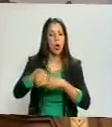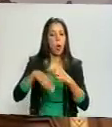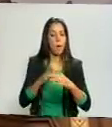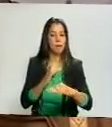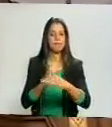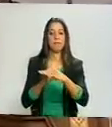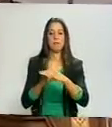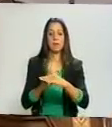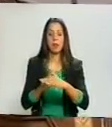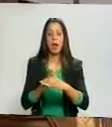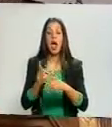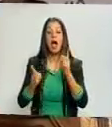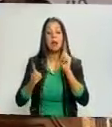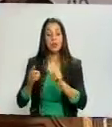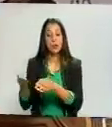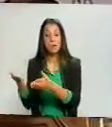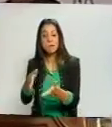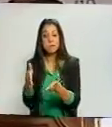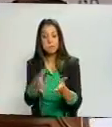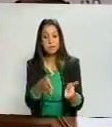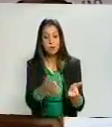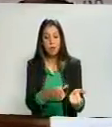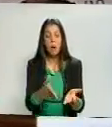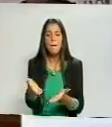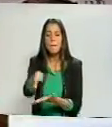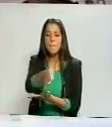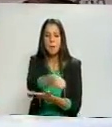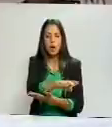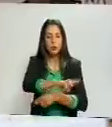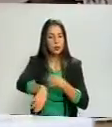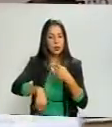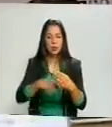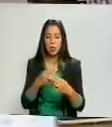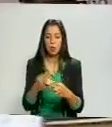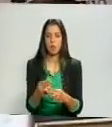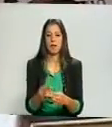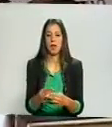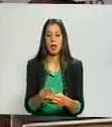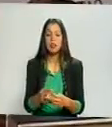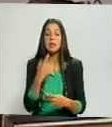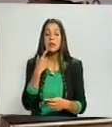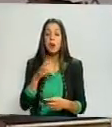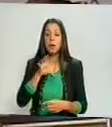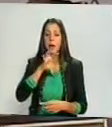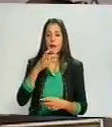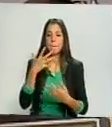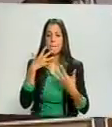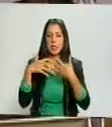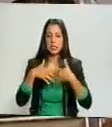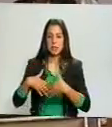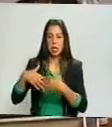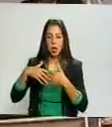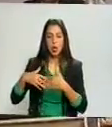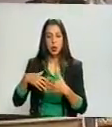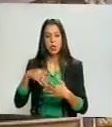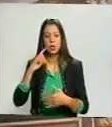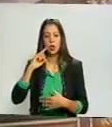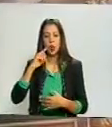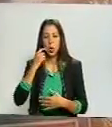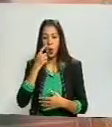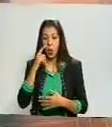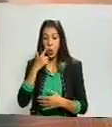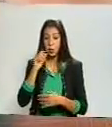derrotar la muerte que siembra el capitalismo, para vencer los perros de la guerra. Hoy,